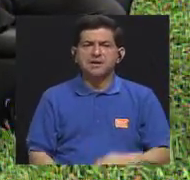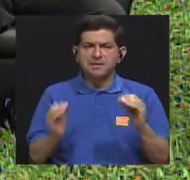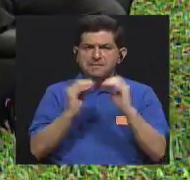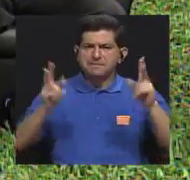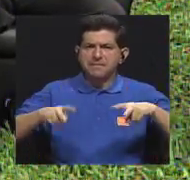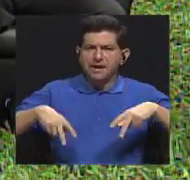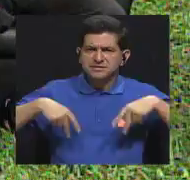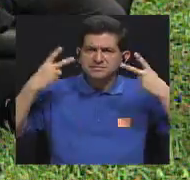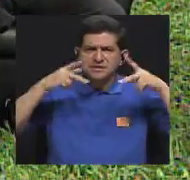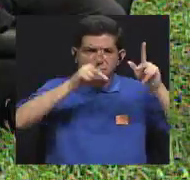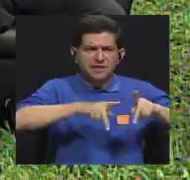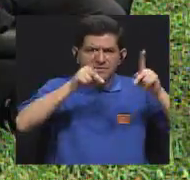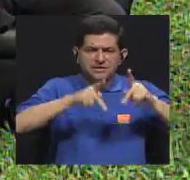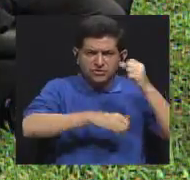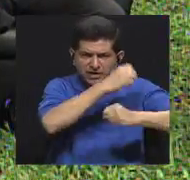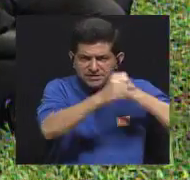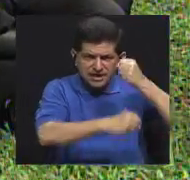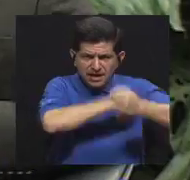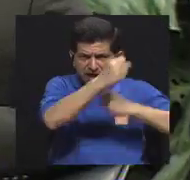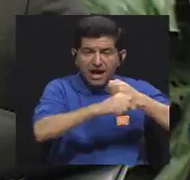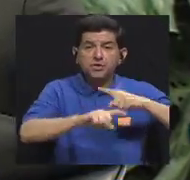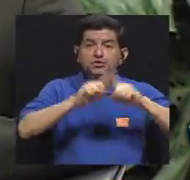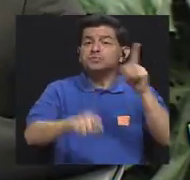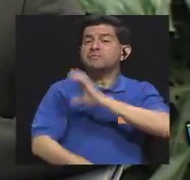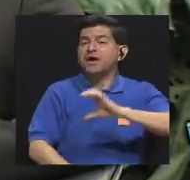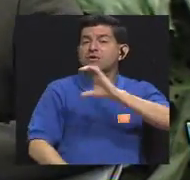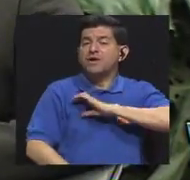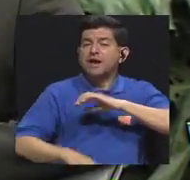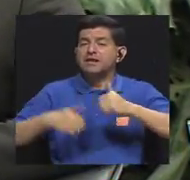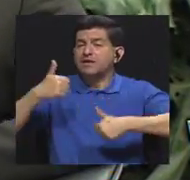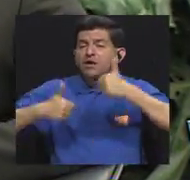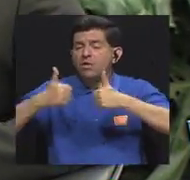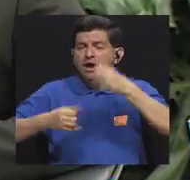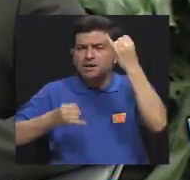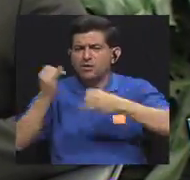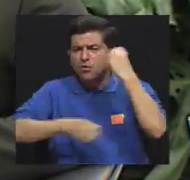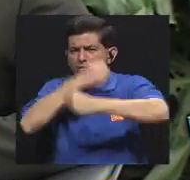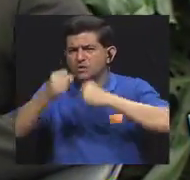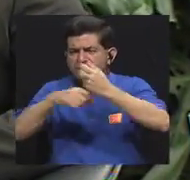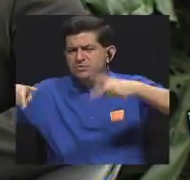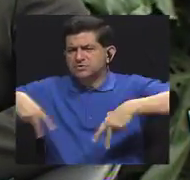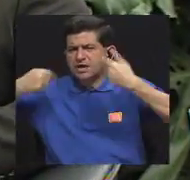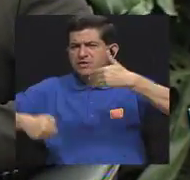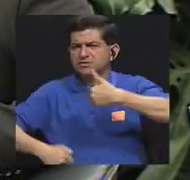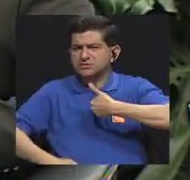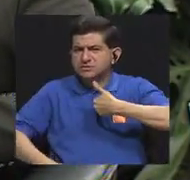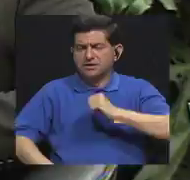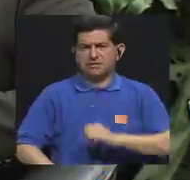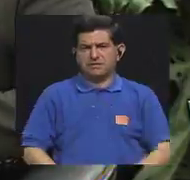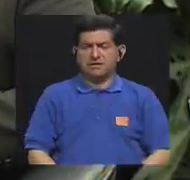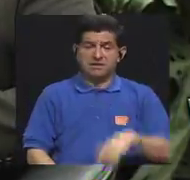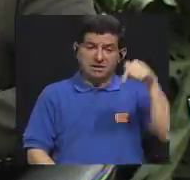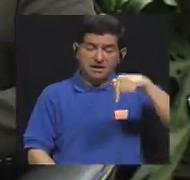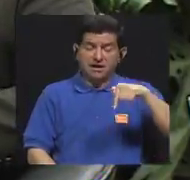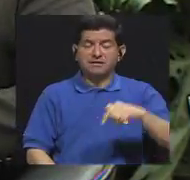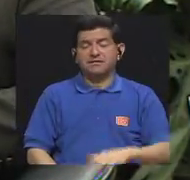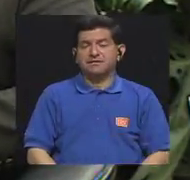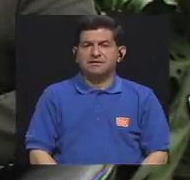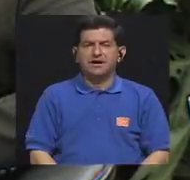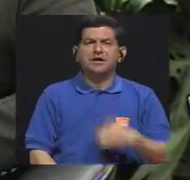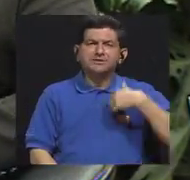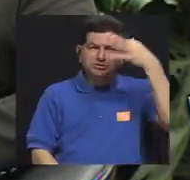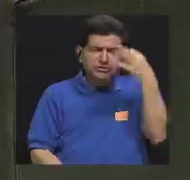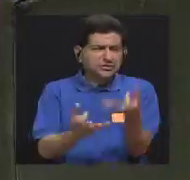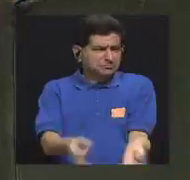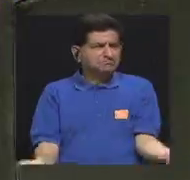más, pero ¿cuál es la calidad de vida con la que estamos viviendo los últimos años, verdad? Sí. De nuestro paso por acá, ¿verdad? Yo creo que